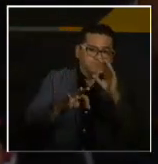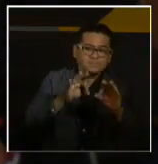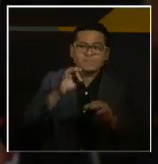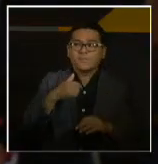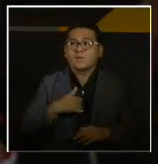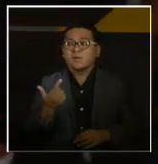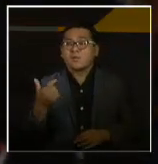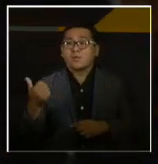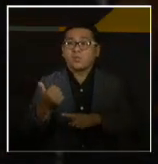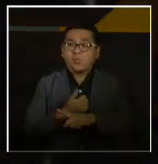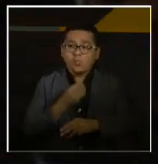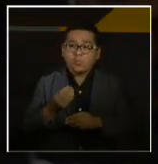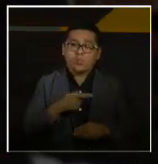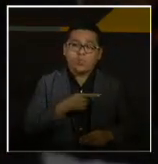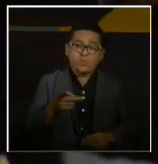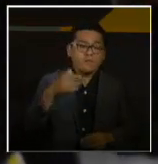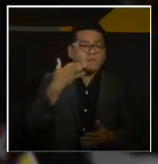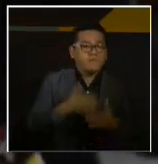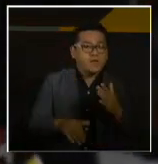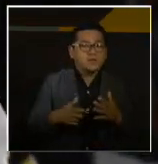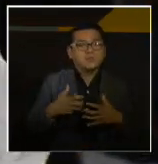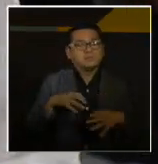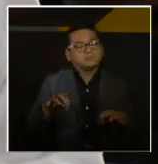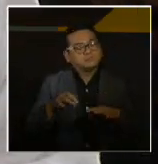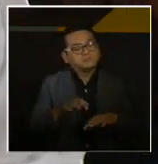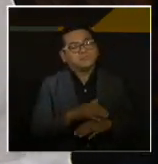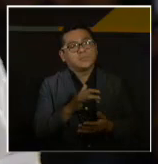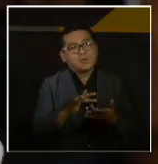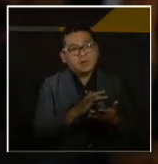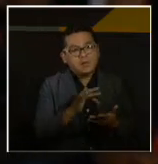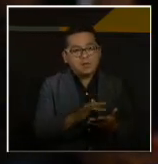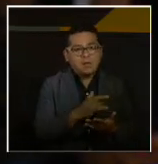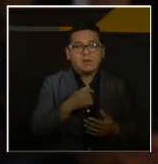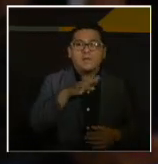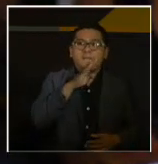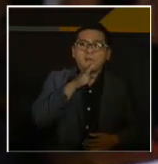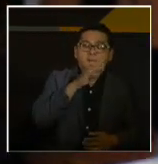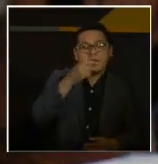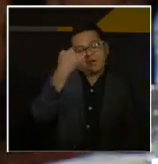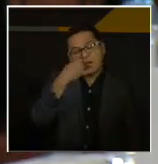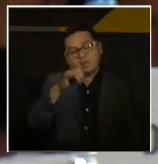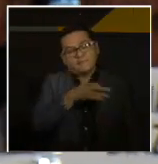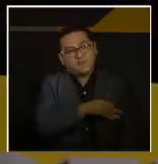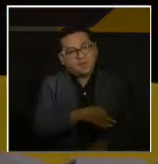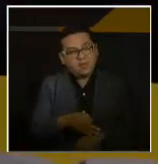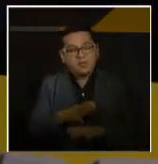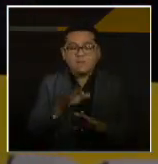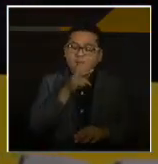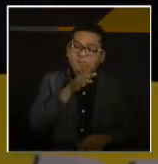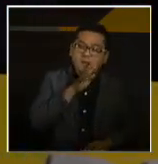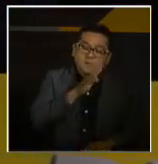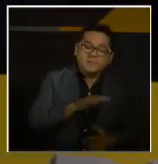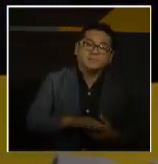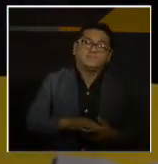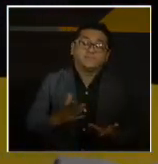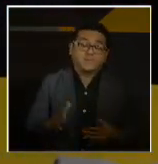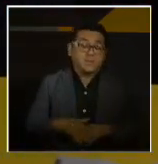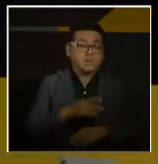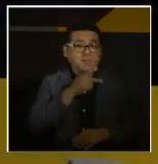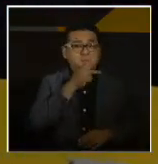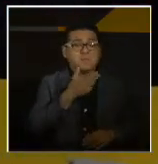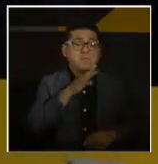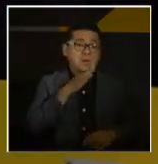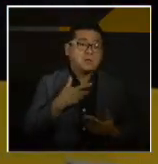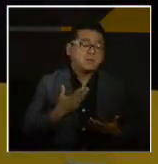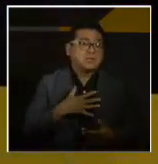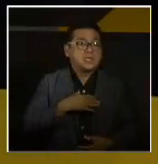la causa de la pobreza, que es la falta de empleo. Vamos a apoyar a las madres jefas de familia que son papá y mamá, a las mamás que